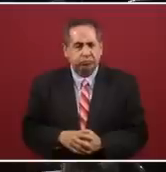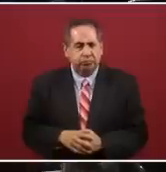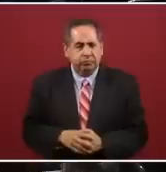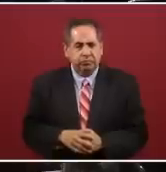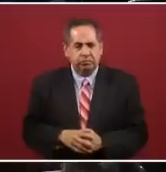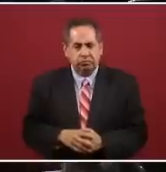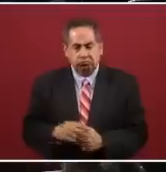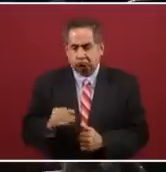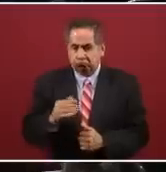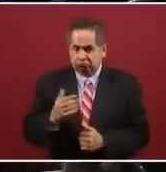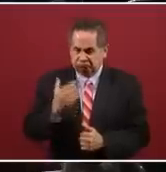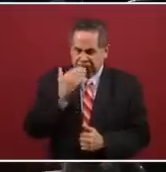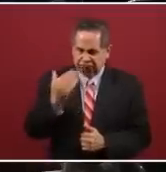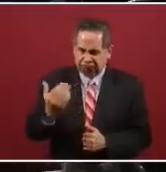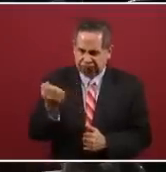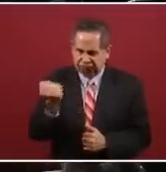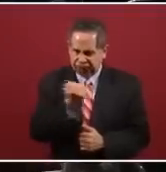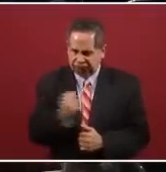muy buenos,